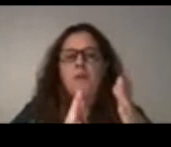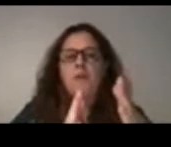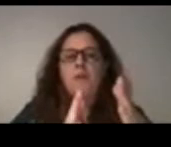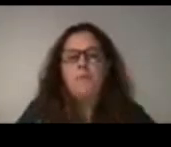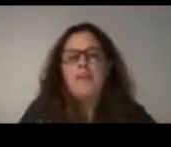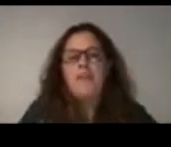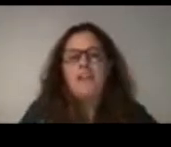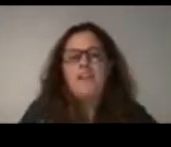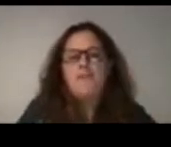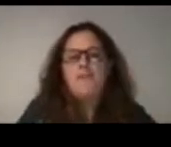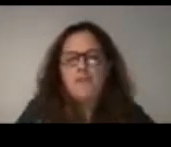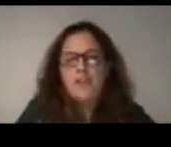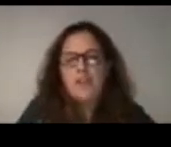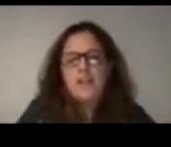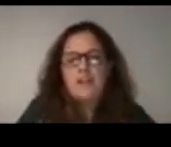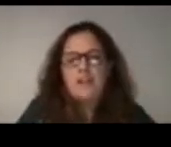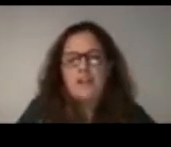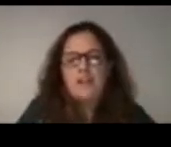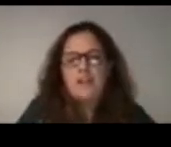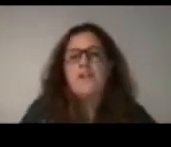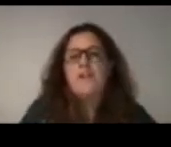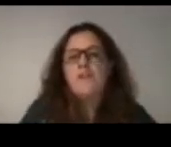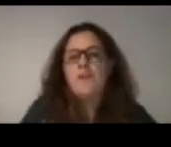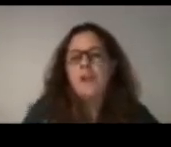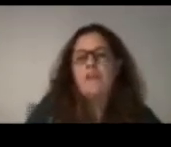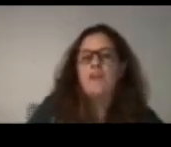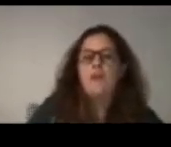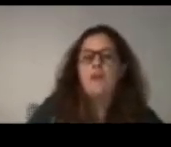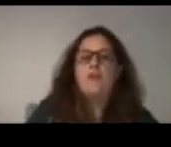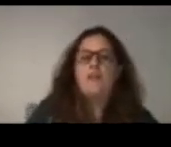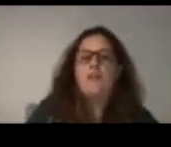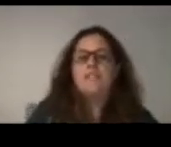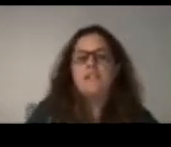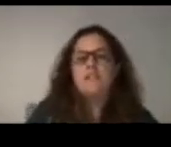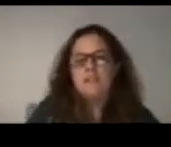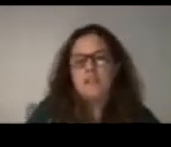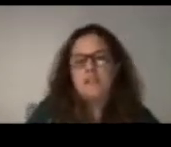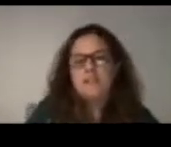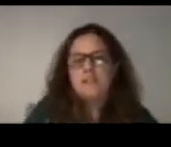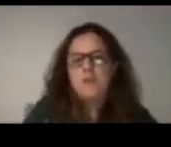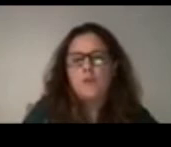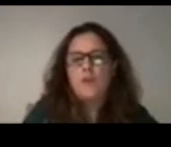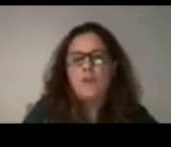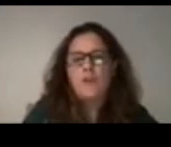se puede hacer vía telefónica a través de Telinfo, que es